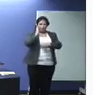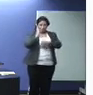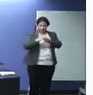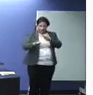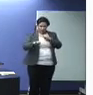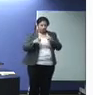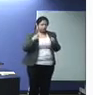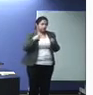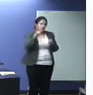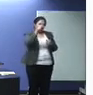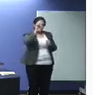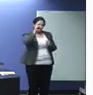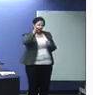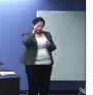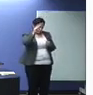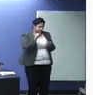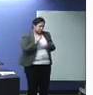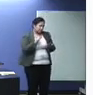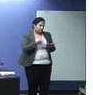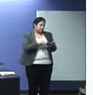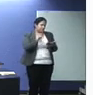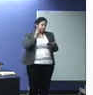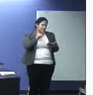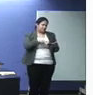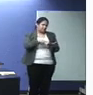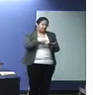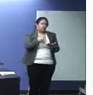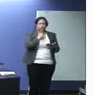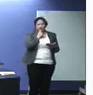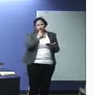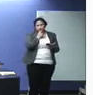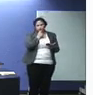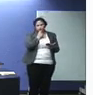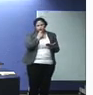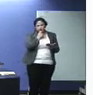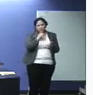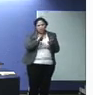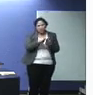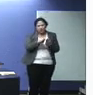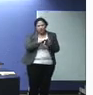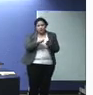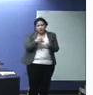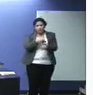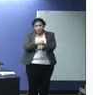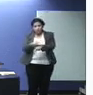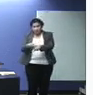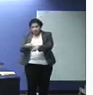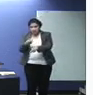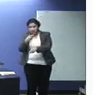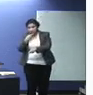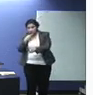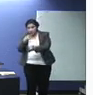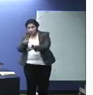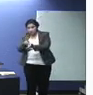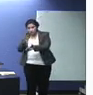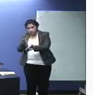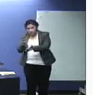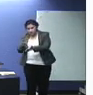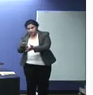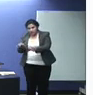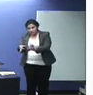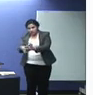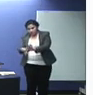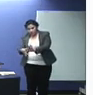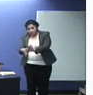de la discapacidad genera un malestar, pues dije, igual y está en la relación que tiene la familia con el niño y la familia con el